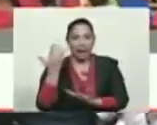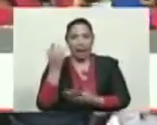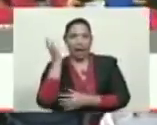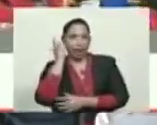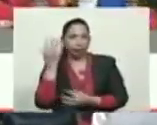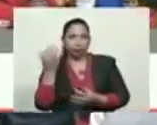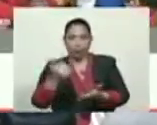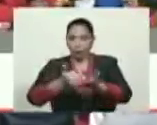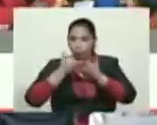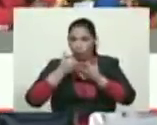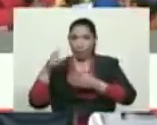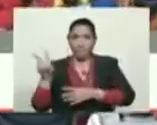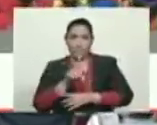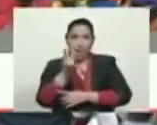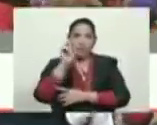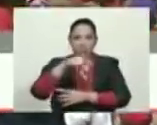Valle.